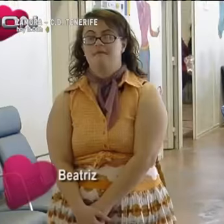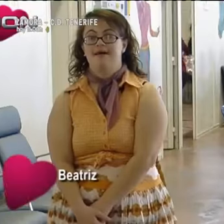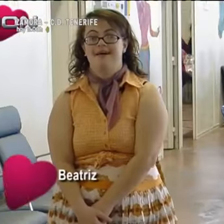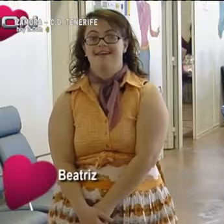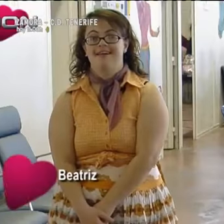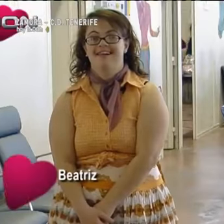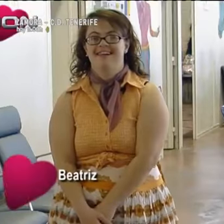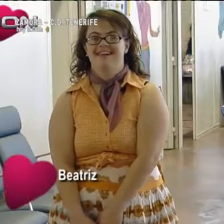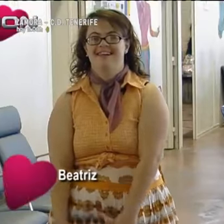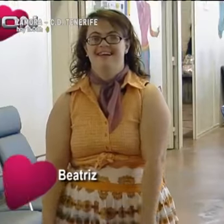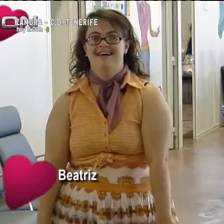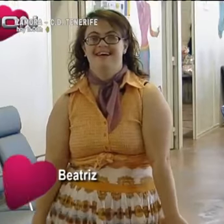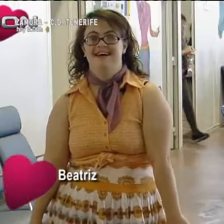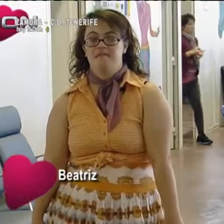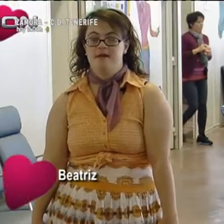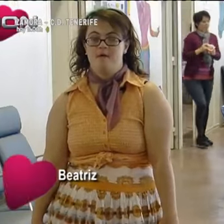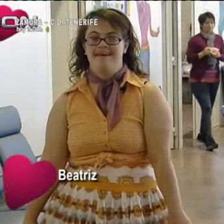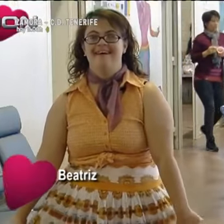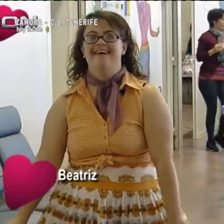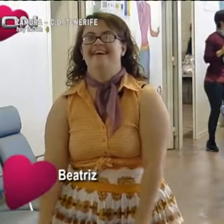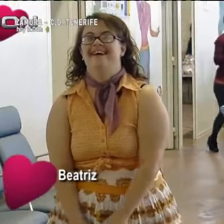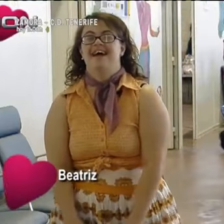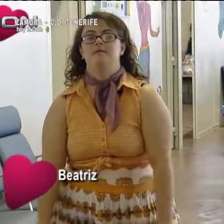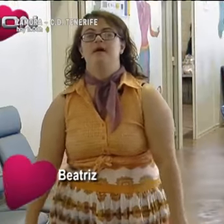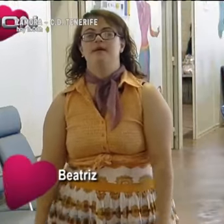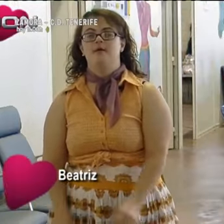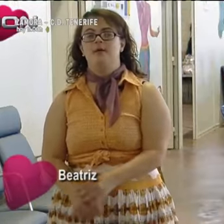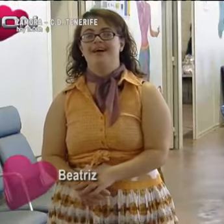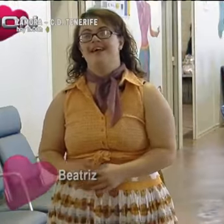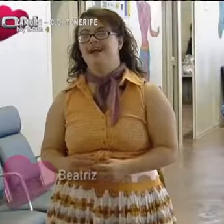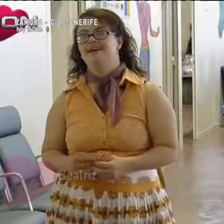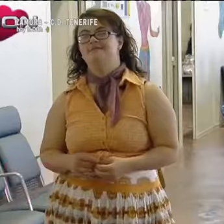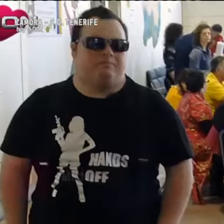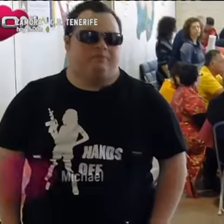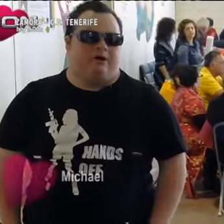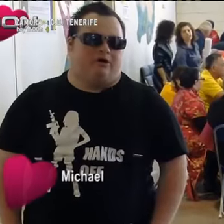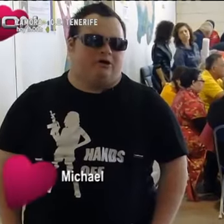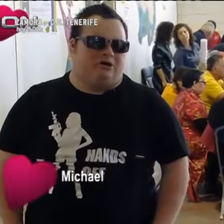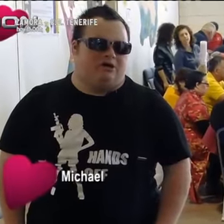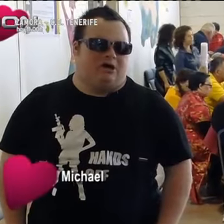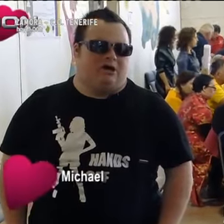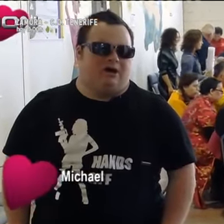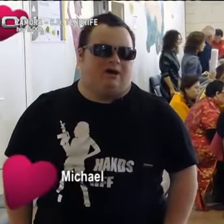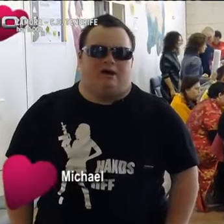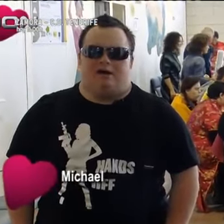A Michael. ¿Y quién es Michael? Mi novio. ¿Qué es Michael? yo vamos a casar. A